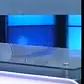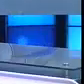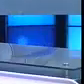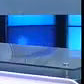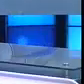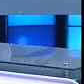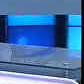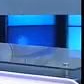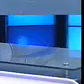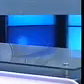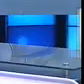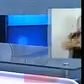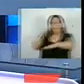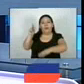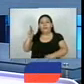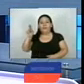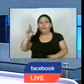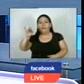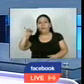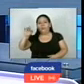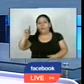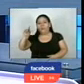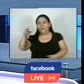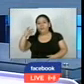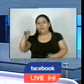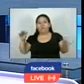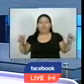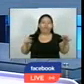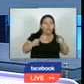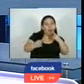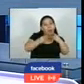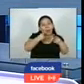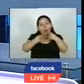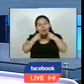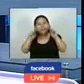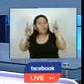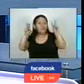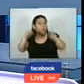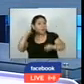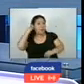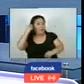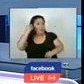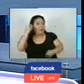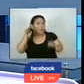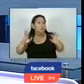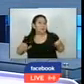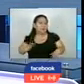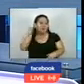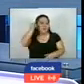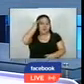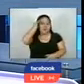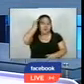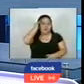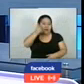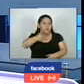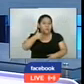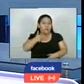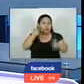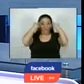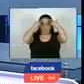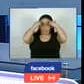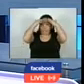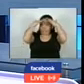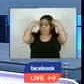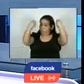La Fundación Gloria de Crit realizó un conversatorio sobre la importancia de contar con herramientas para el buen manejo de la